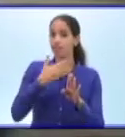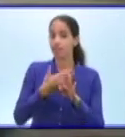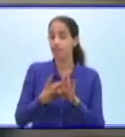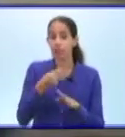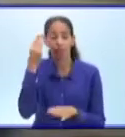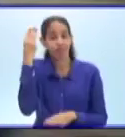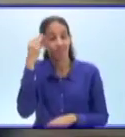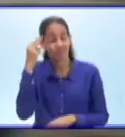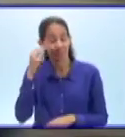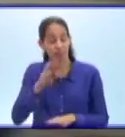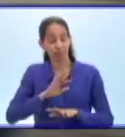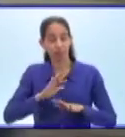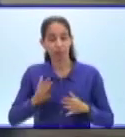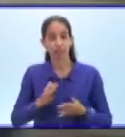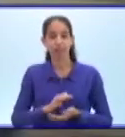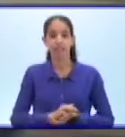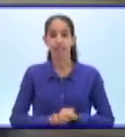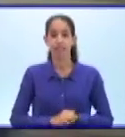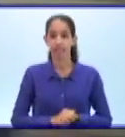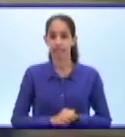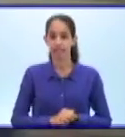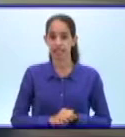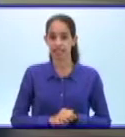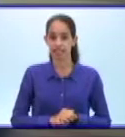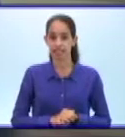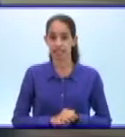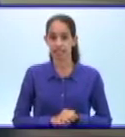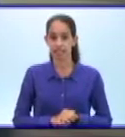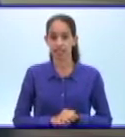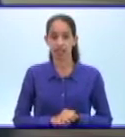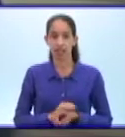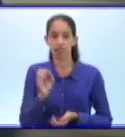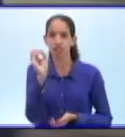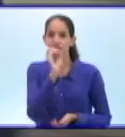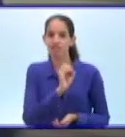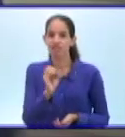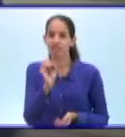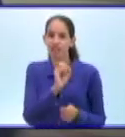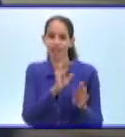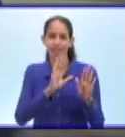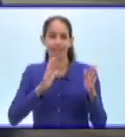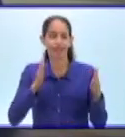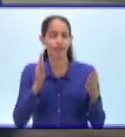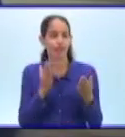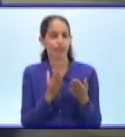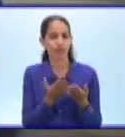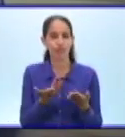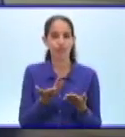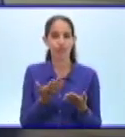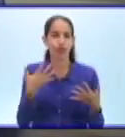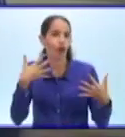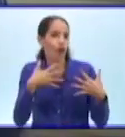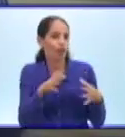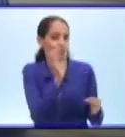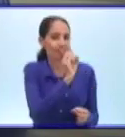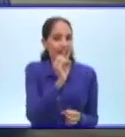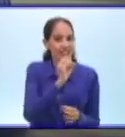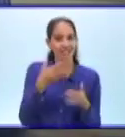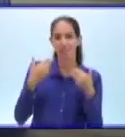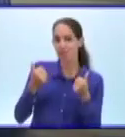Acapulco. Mercado se ha encargado de organizar todas las cosas relacionadas con la boda. Tiene una